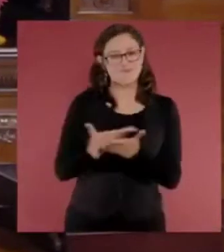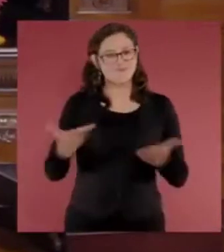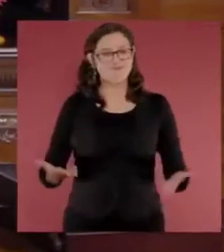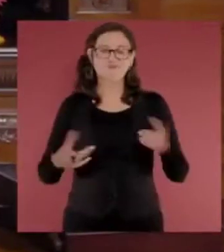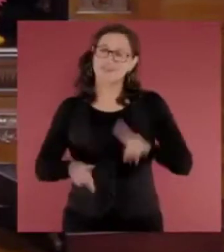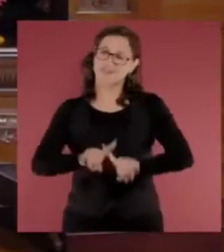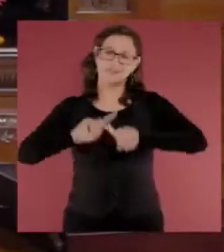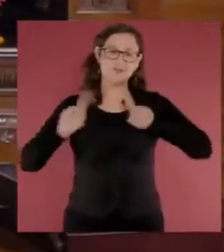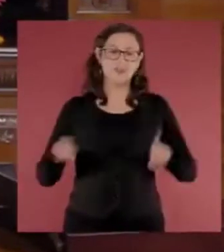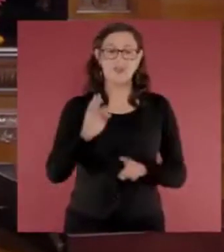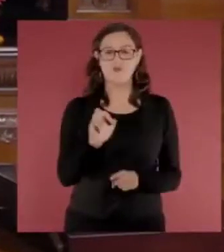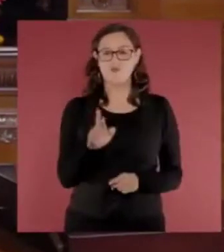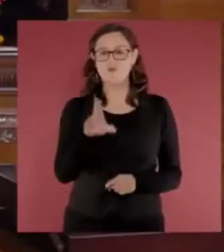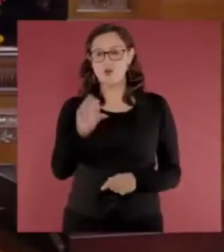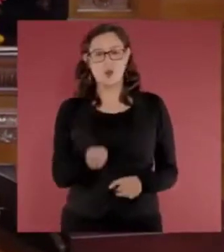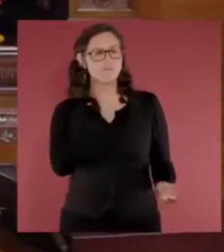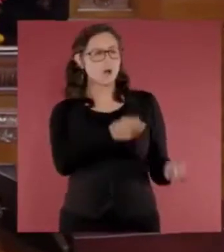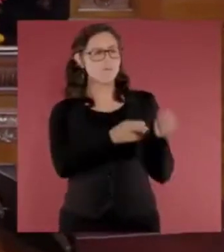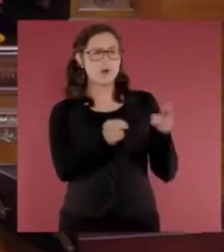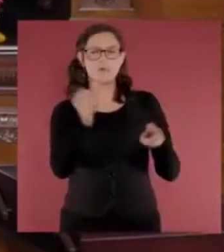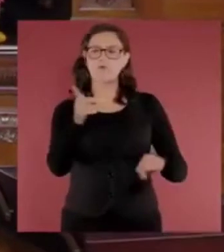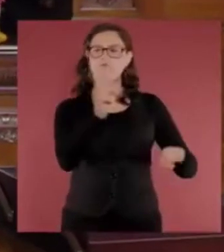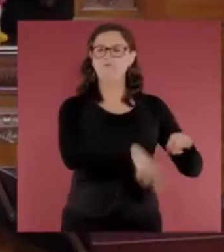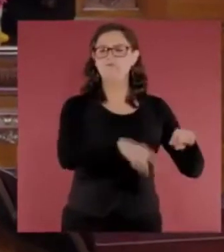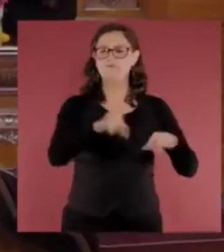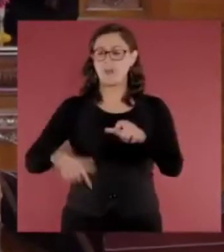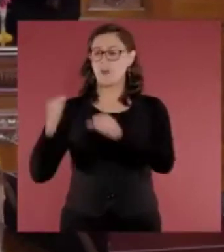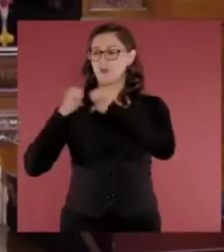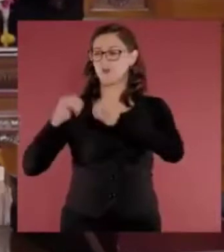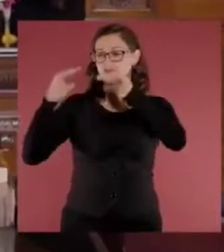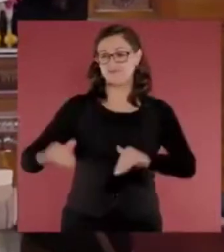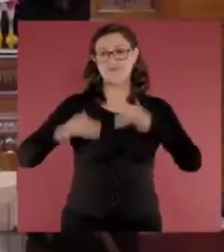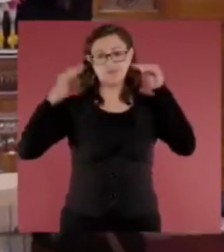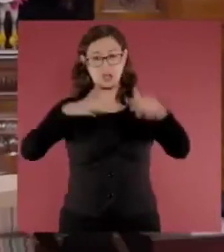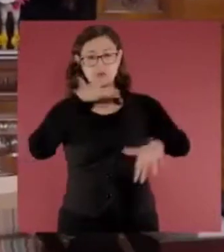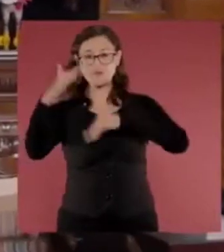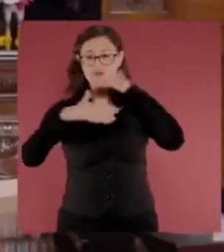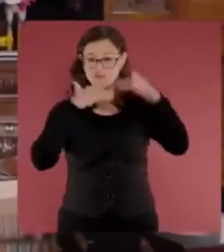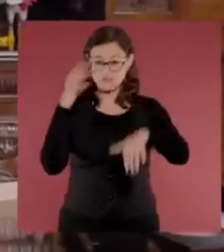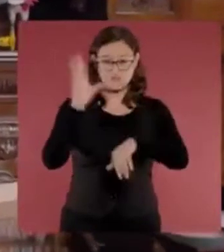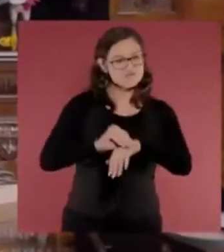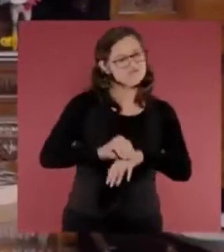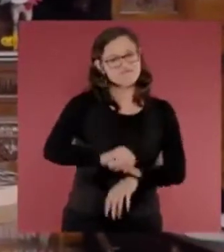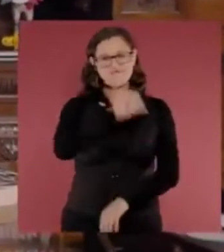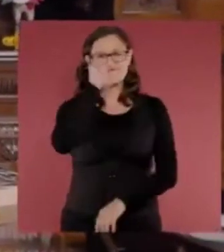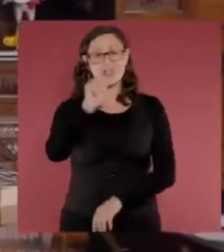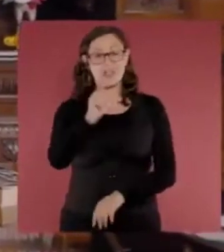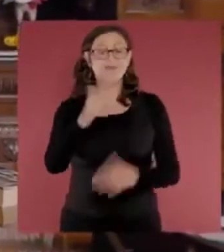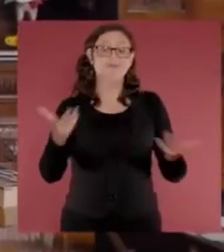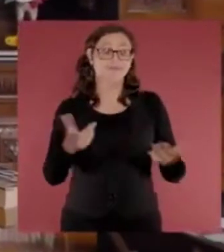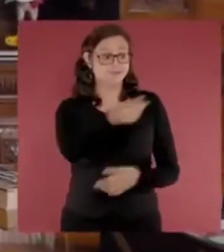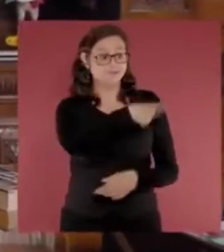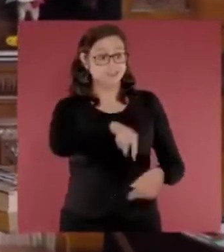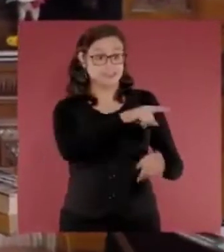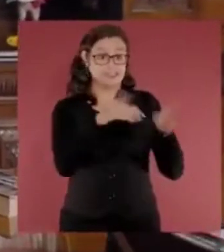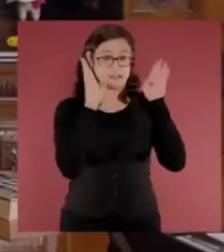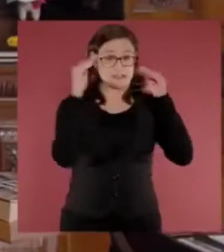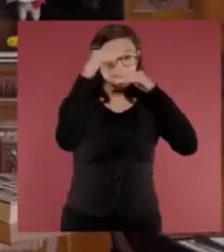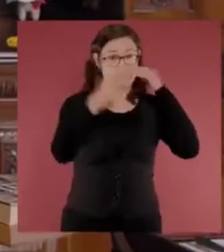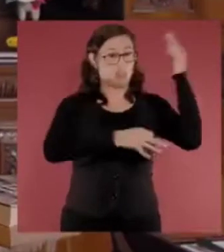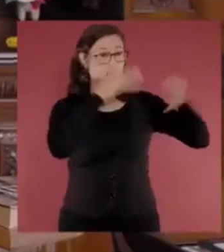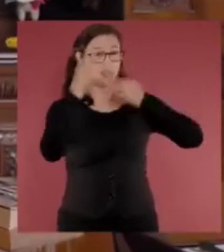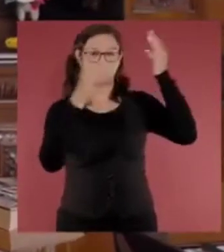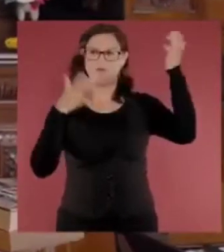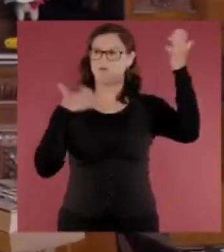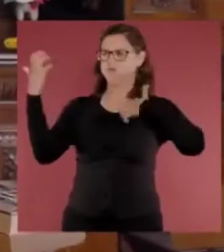El 70% de los mexicanos está de acuerdo con la transformación emprendida a partir del 1 de diciembre, según afirmó el presidente